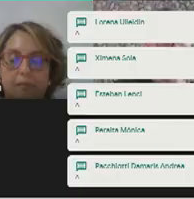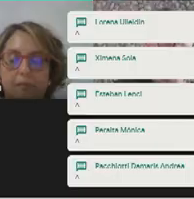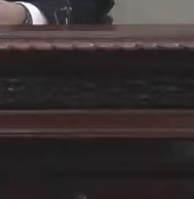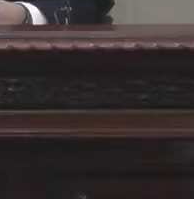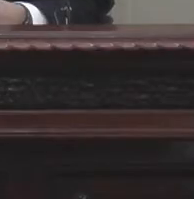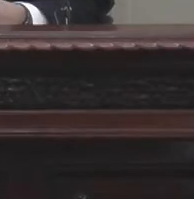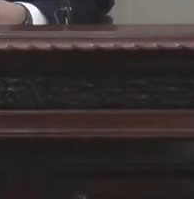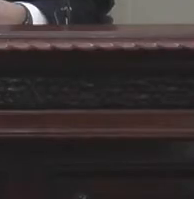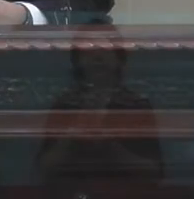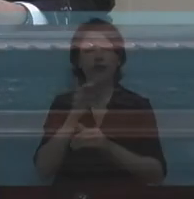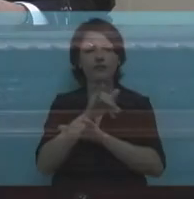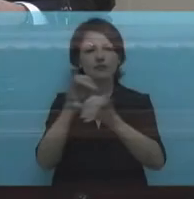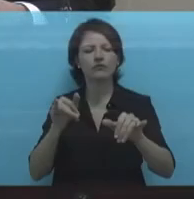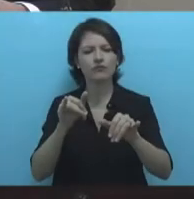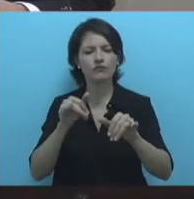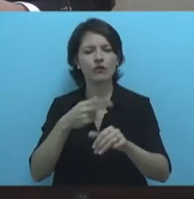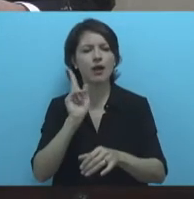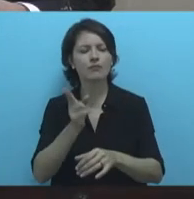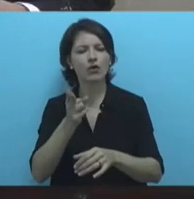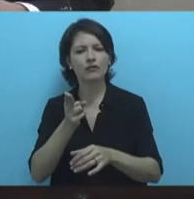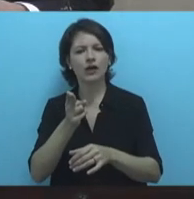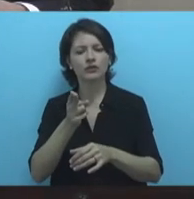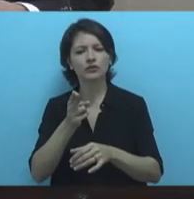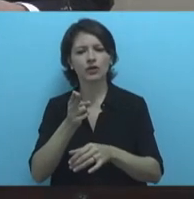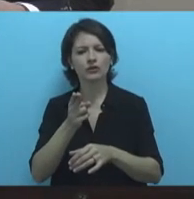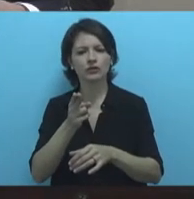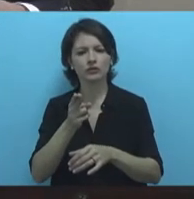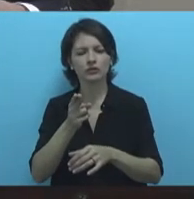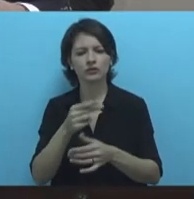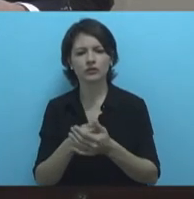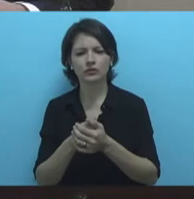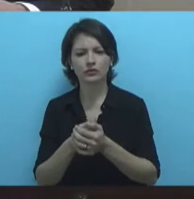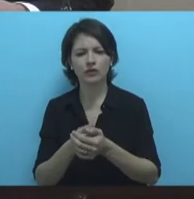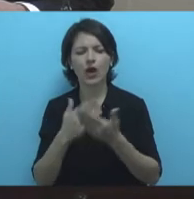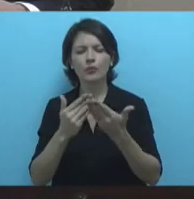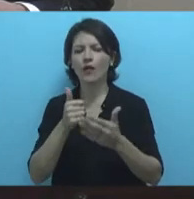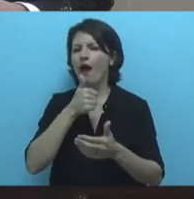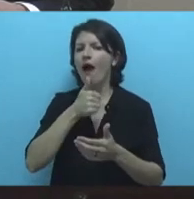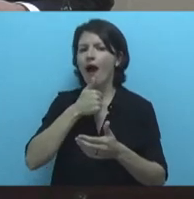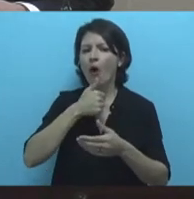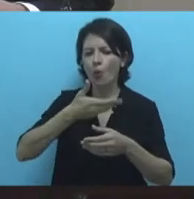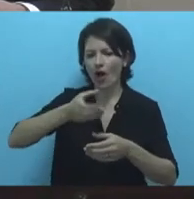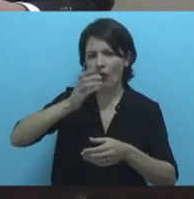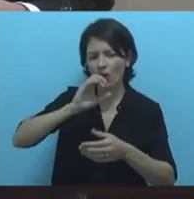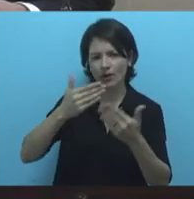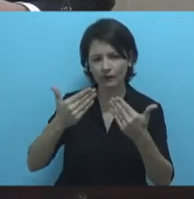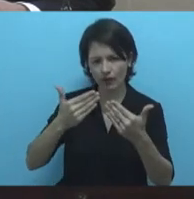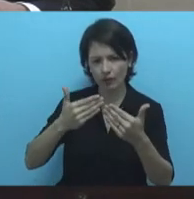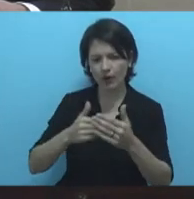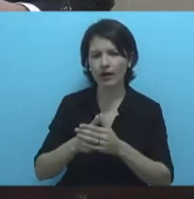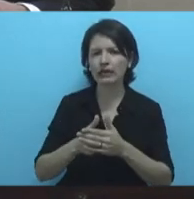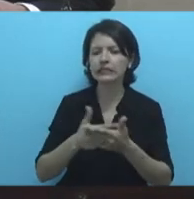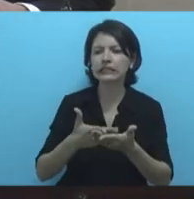disponga informar respecto de las previsiones efectuadas a fin de proveer la suficiente cantidad agua potable en el marco de la histórica bajante del caudal